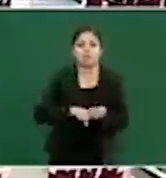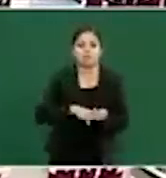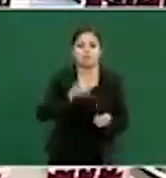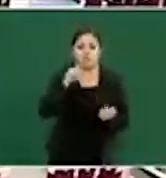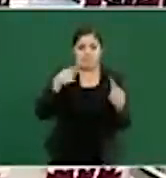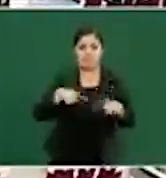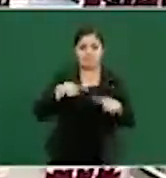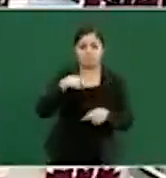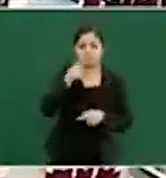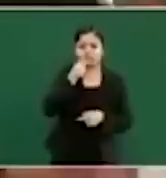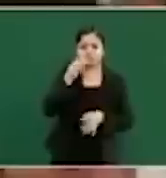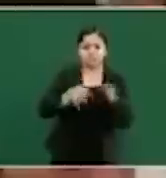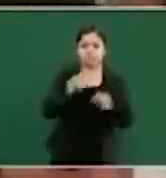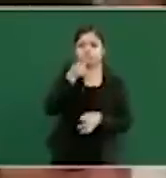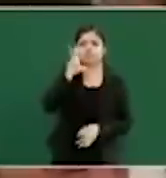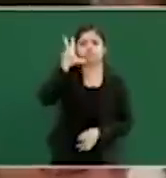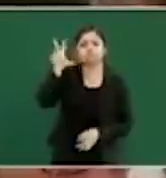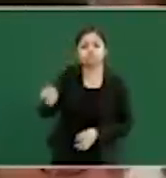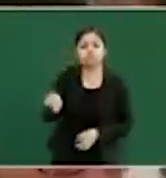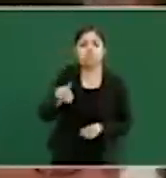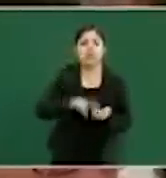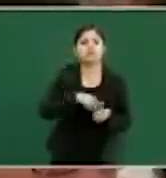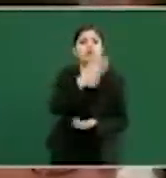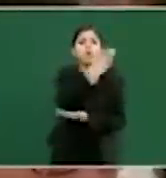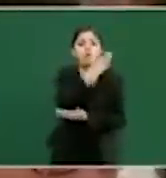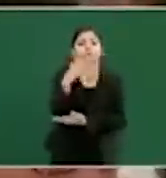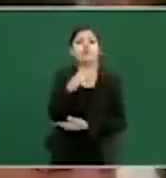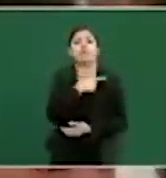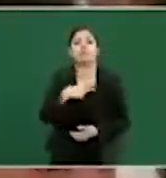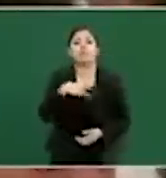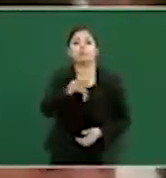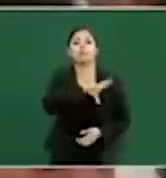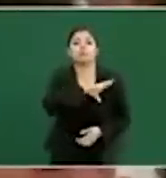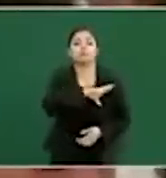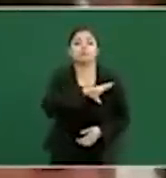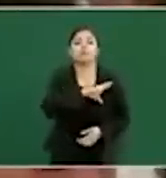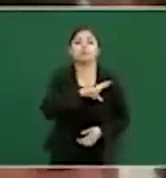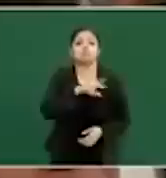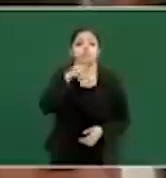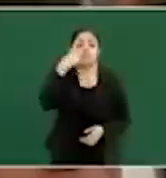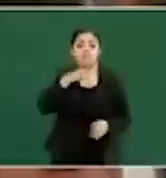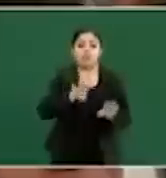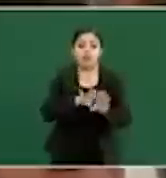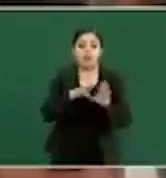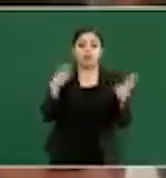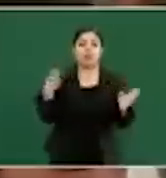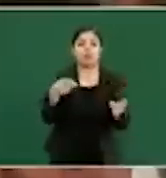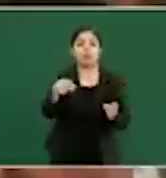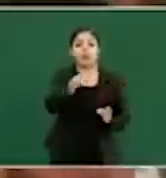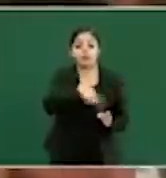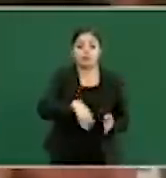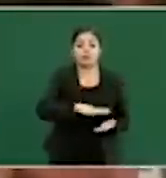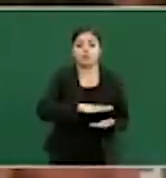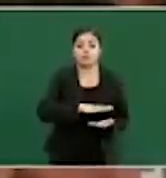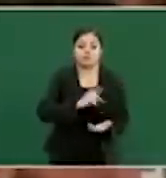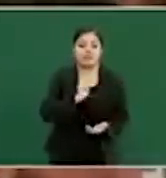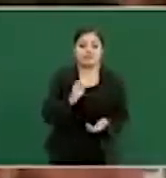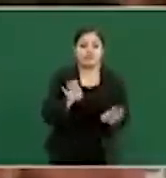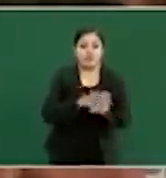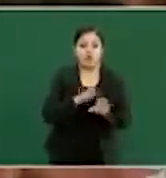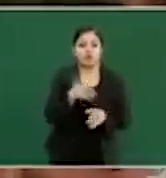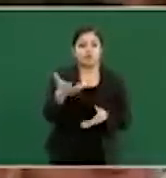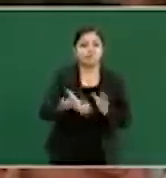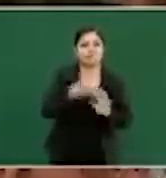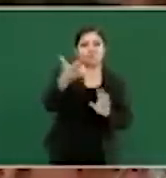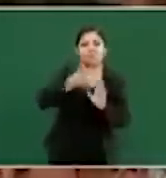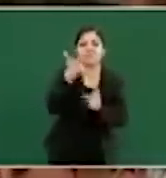autoridad judicial dice no, al bosque hay que privatizarlo. Abre la puerta para cambiarle el uso de suelo a lo que ustedes quieren reforestar